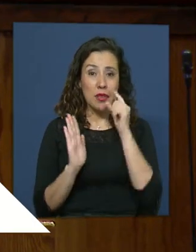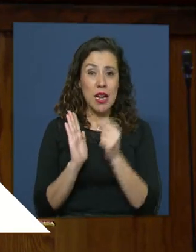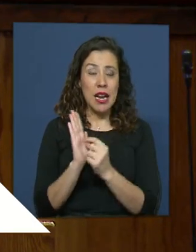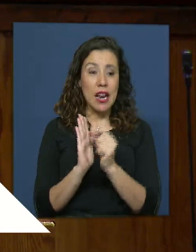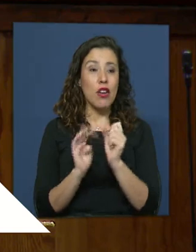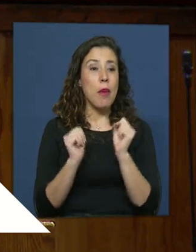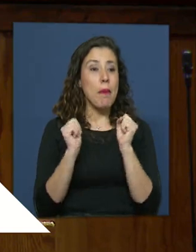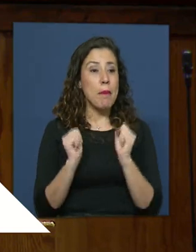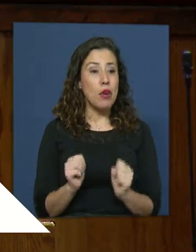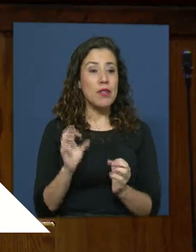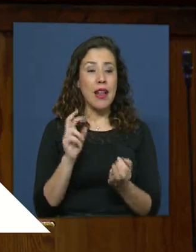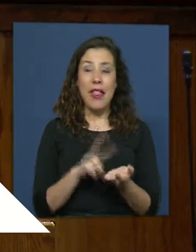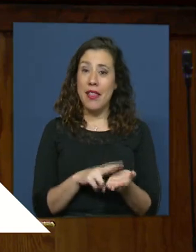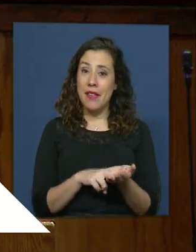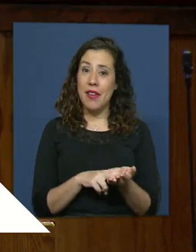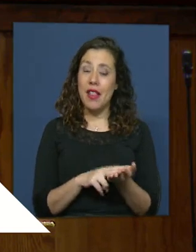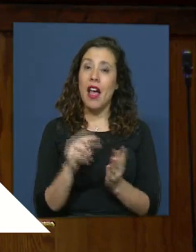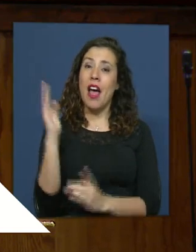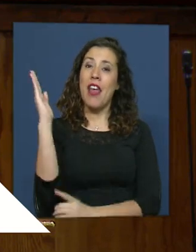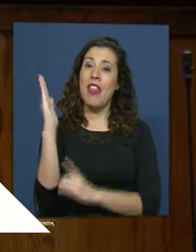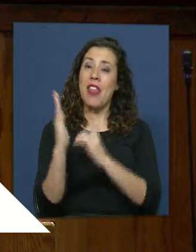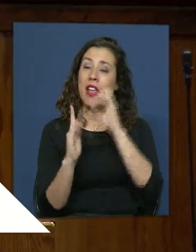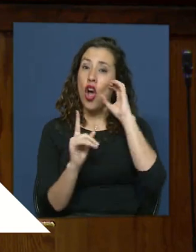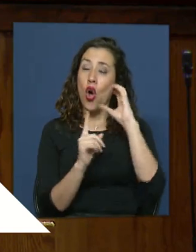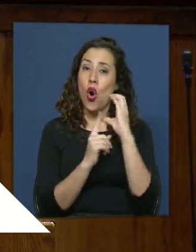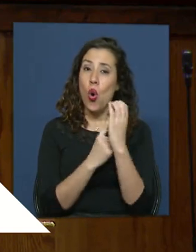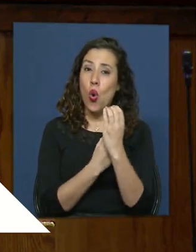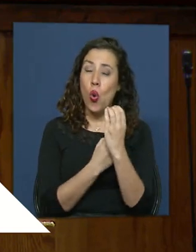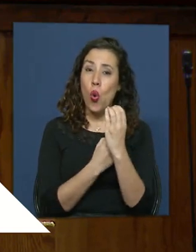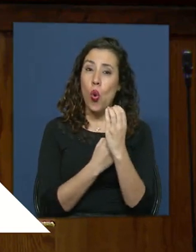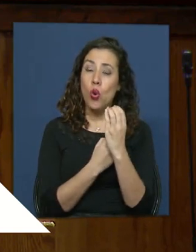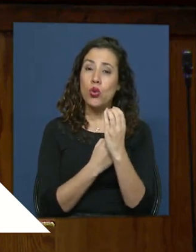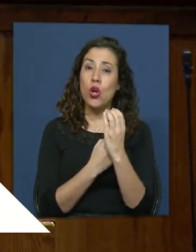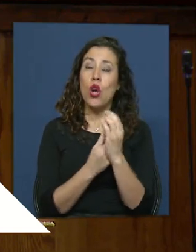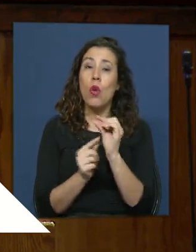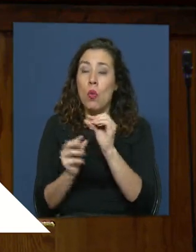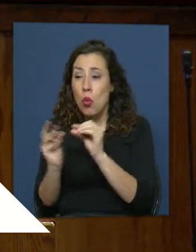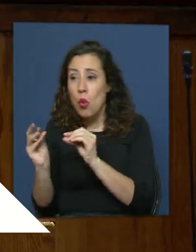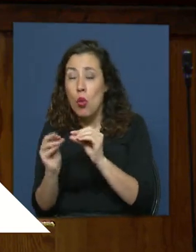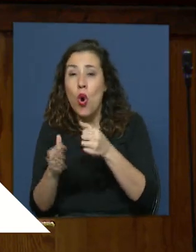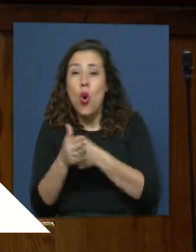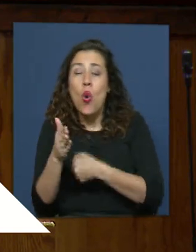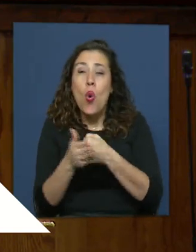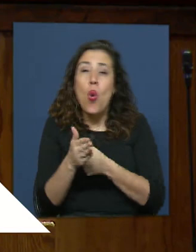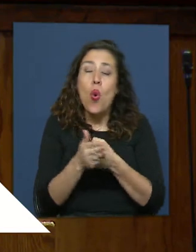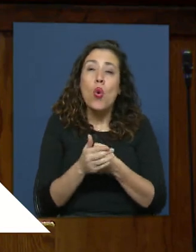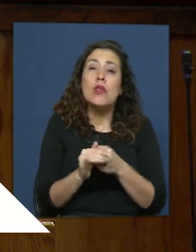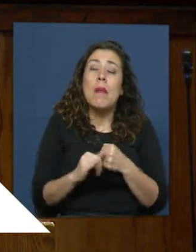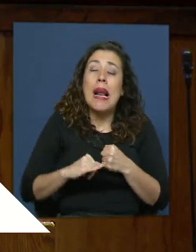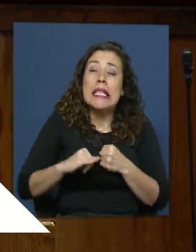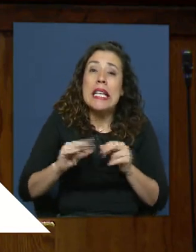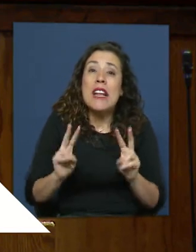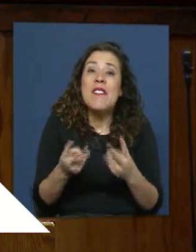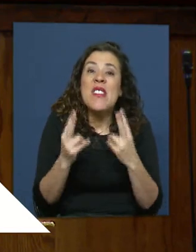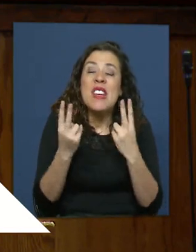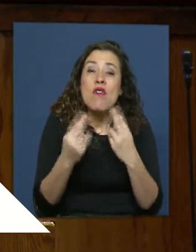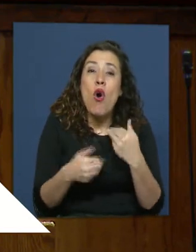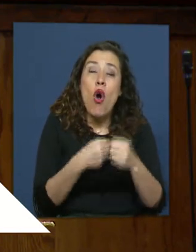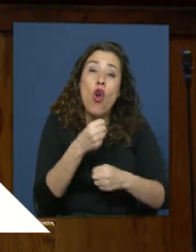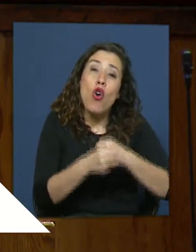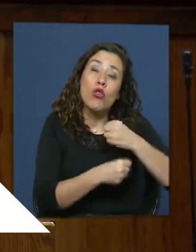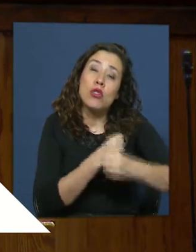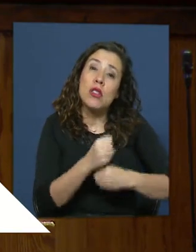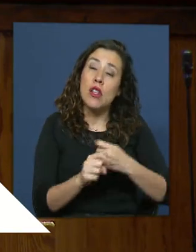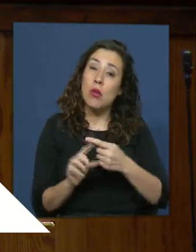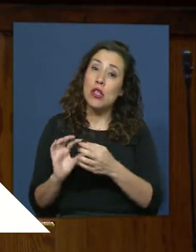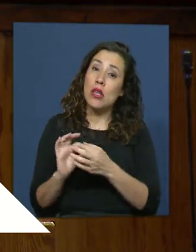la posibilidad cierta del desarrollo de una cultura que en pequeños nichos ha luchado por pervivir en el tiempo. Por